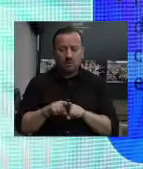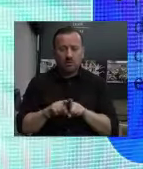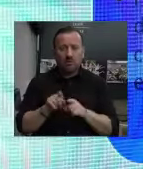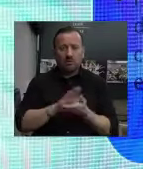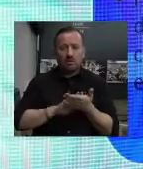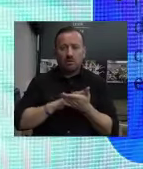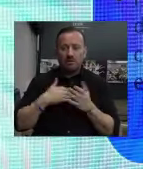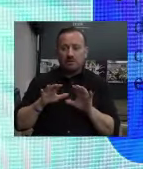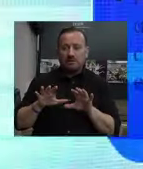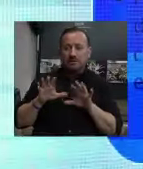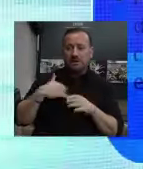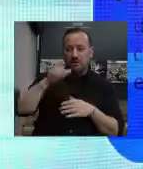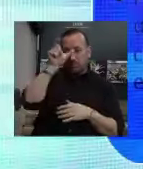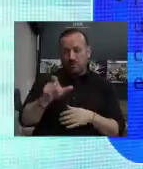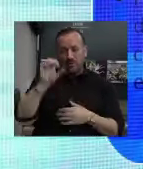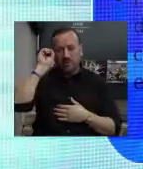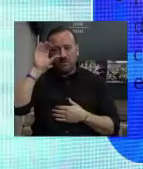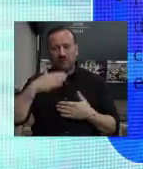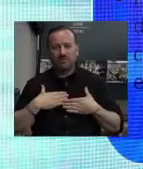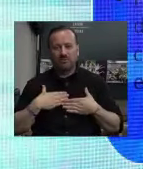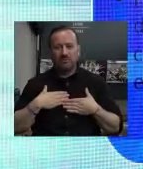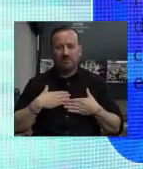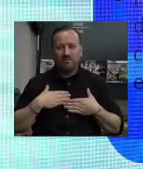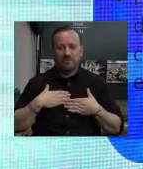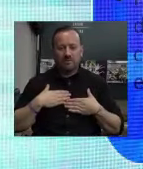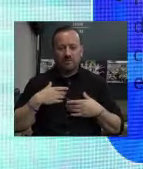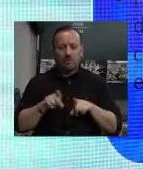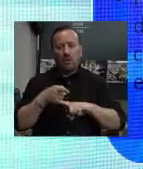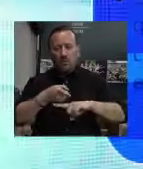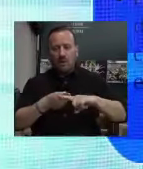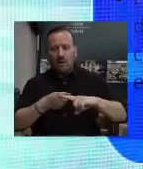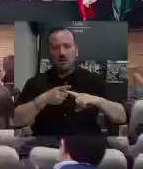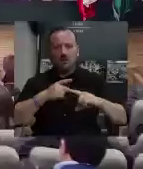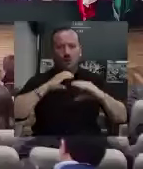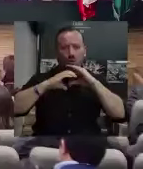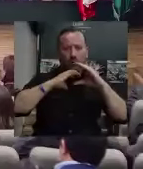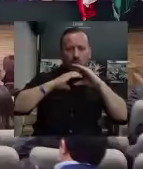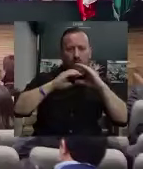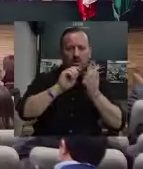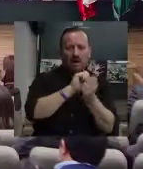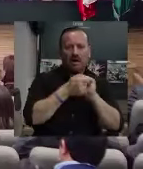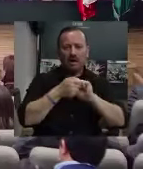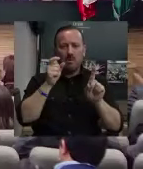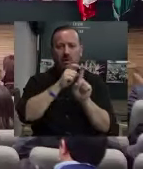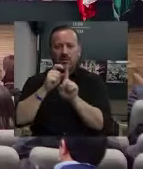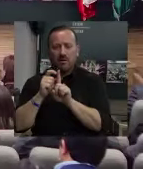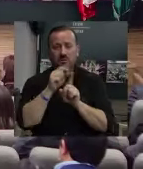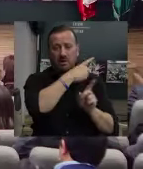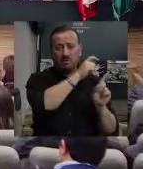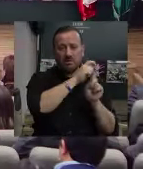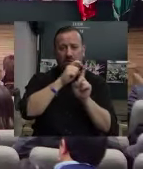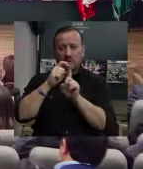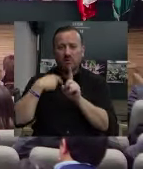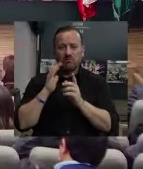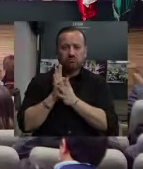como Rodrigo median transforman mis palabras en